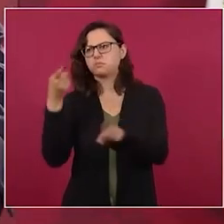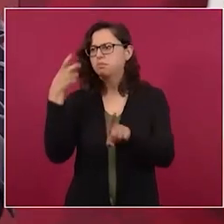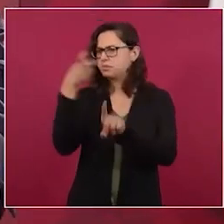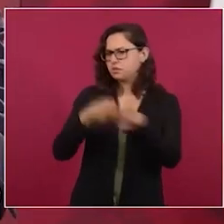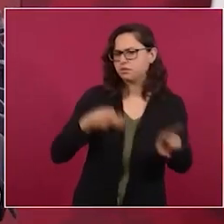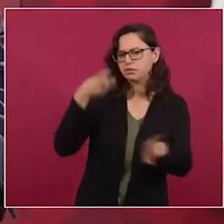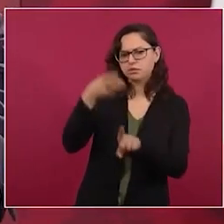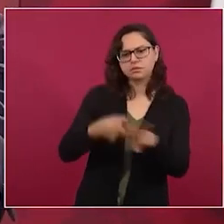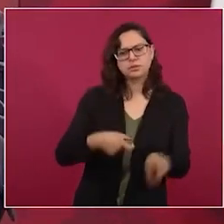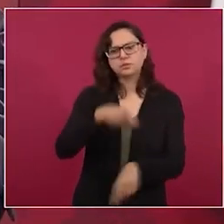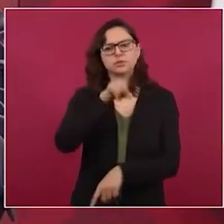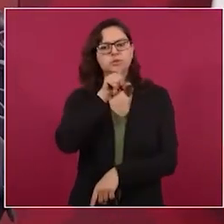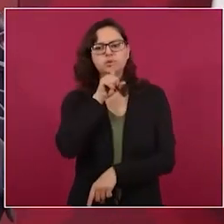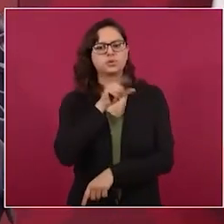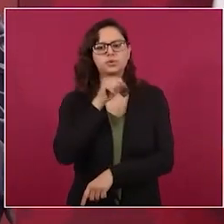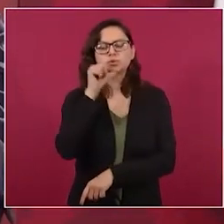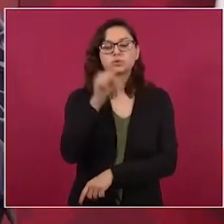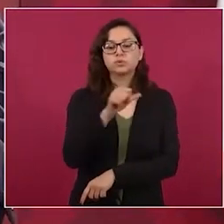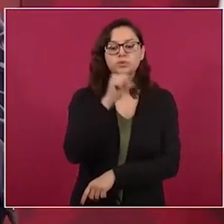sino